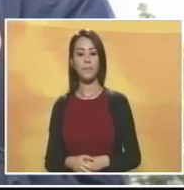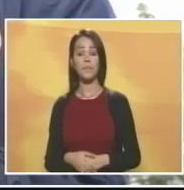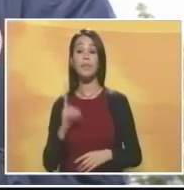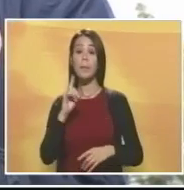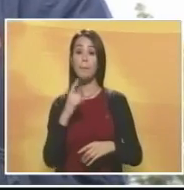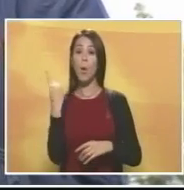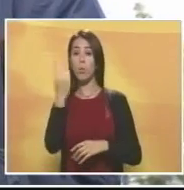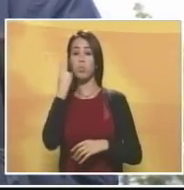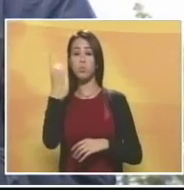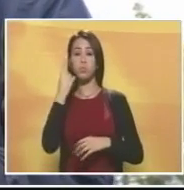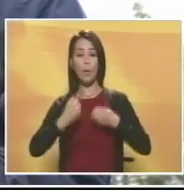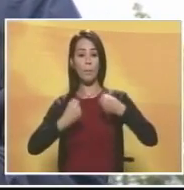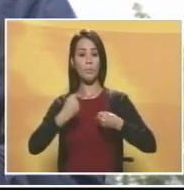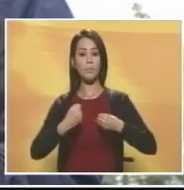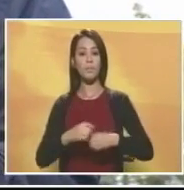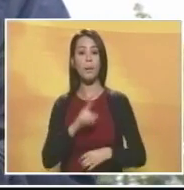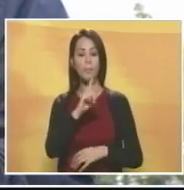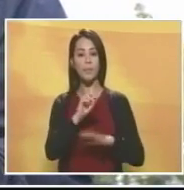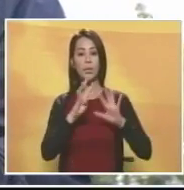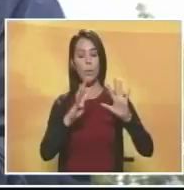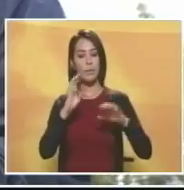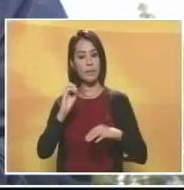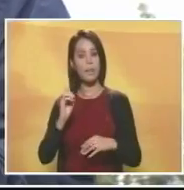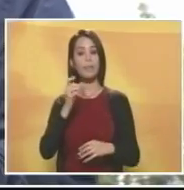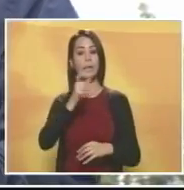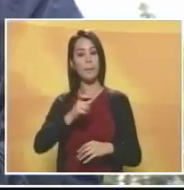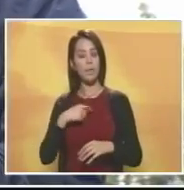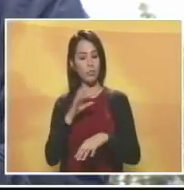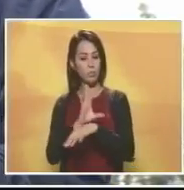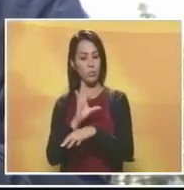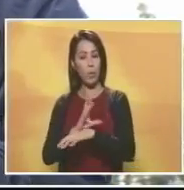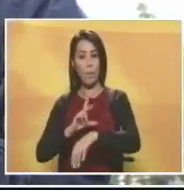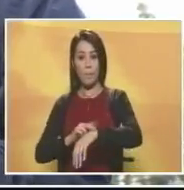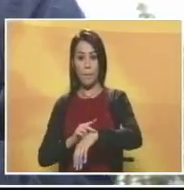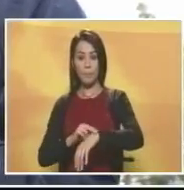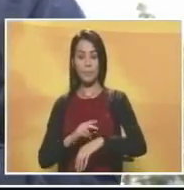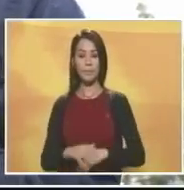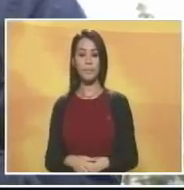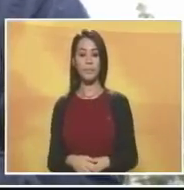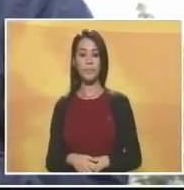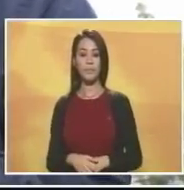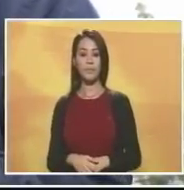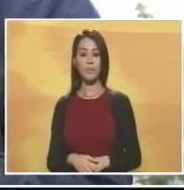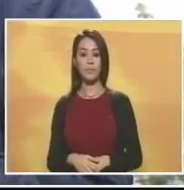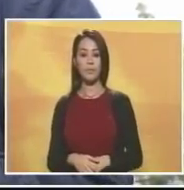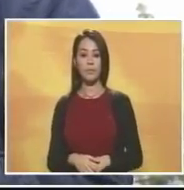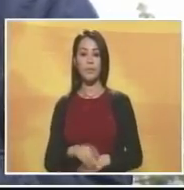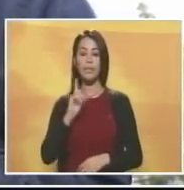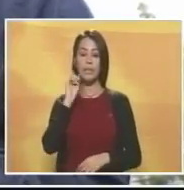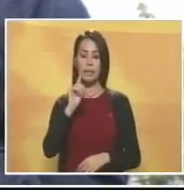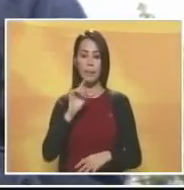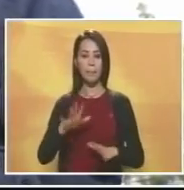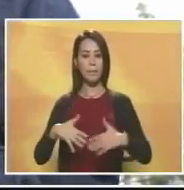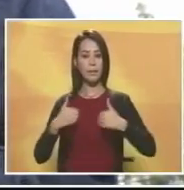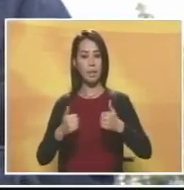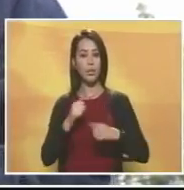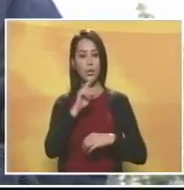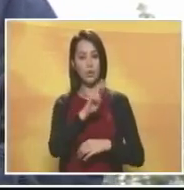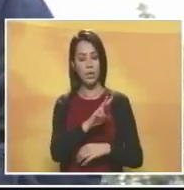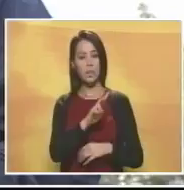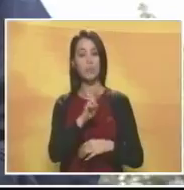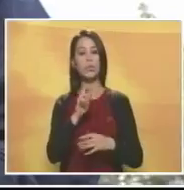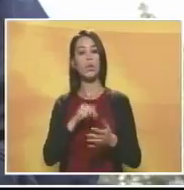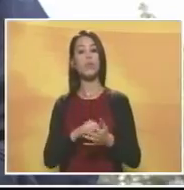ambulancia, 1.996 atenciones paramédicas, así como también hemos salvado 203 vidas